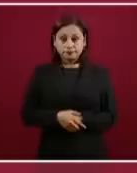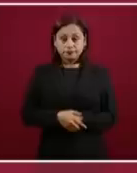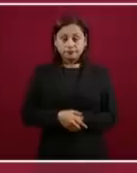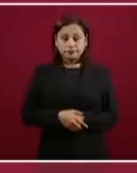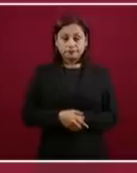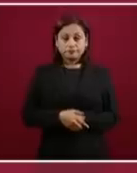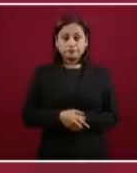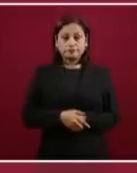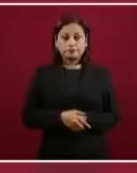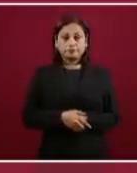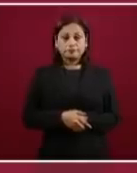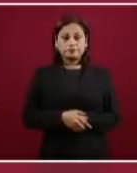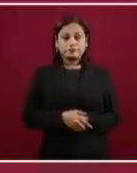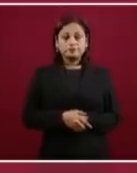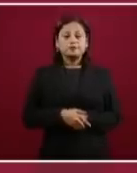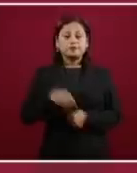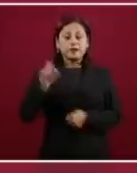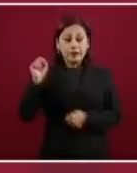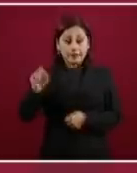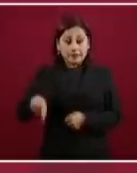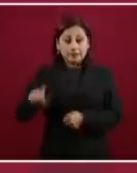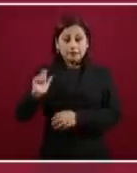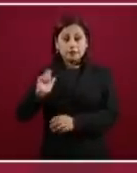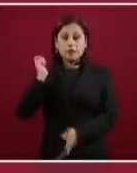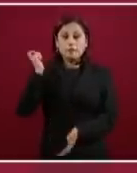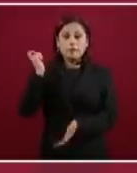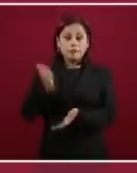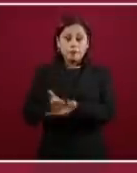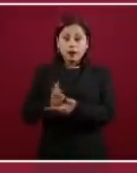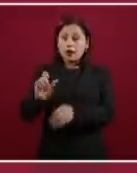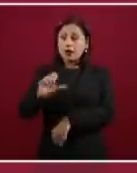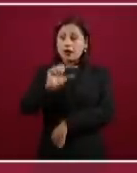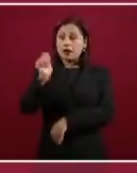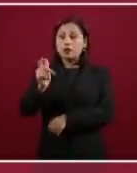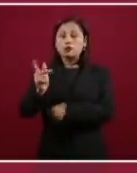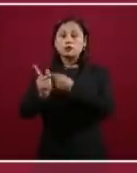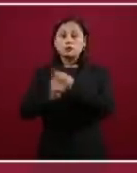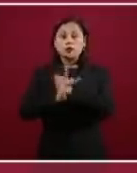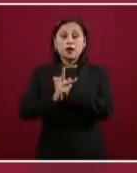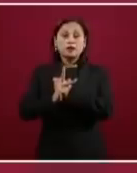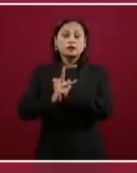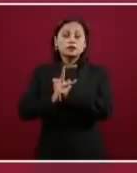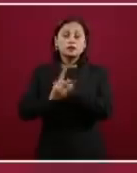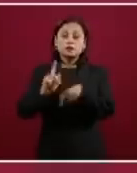se contrataban despachos del extranjero con ese fondo.